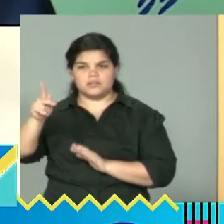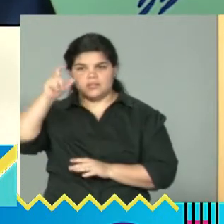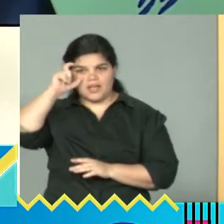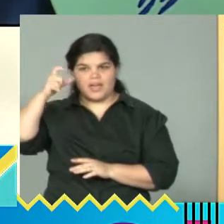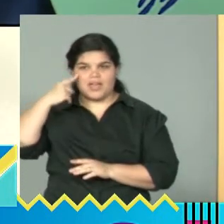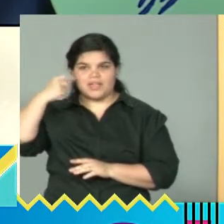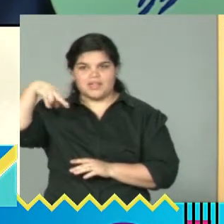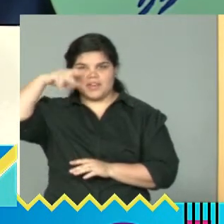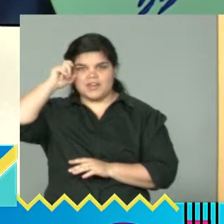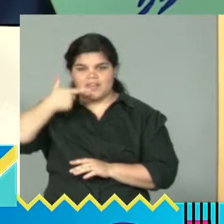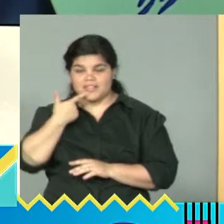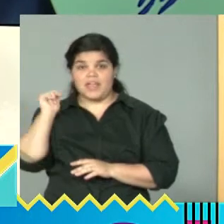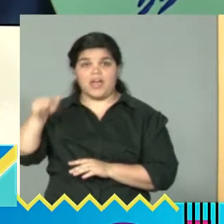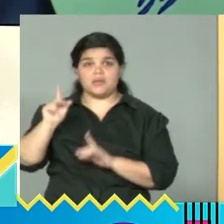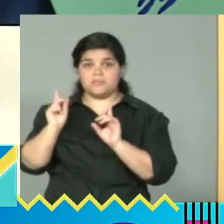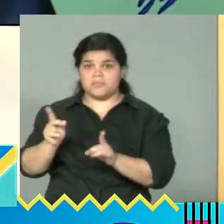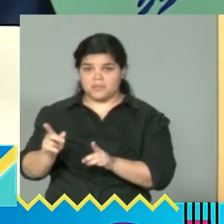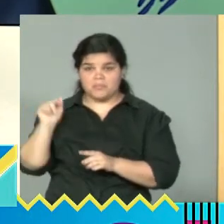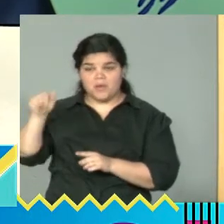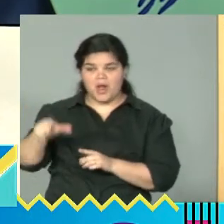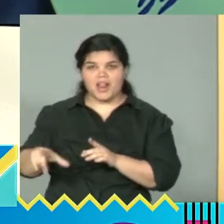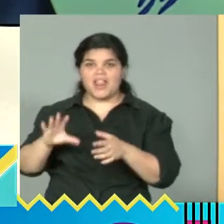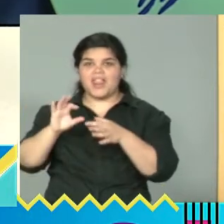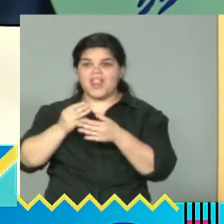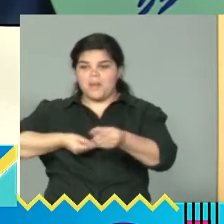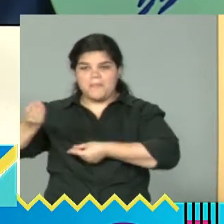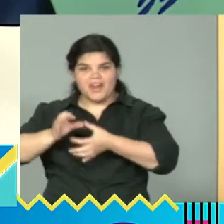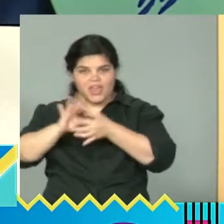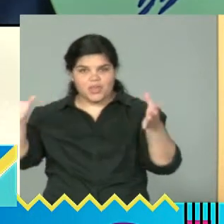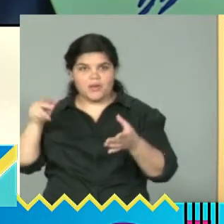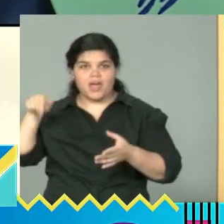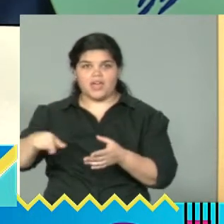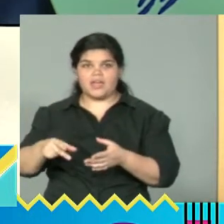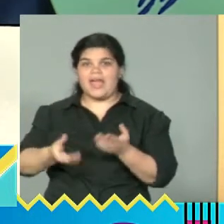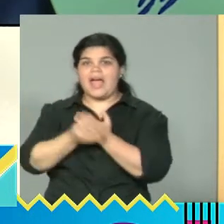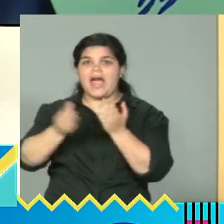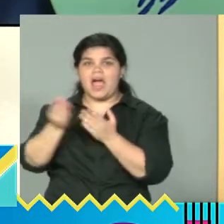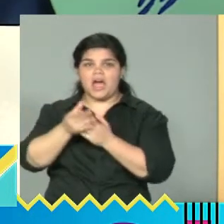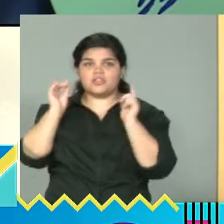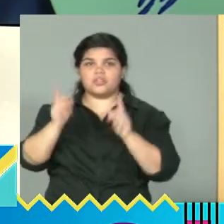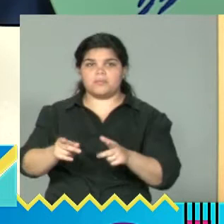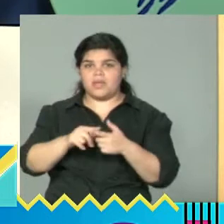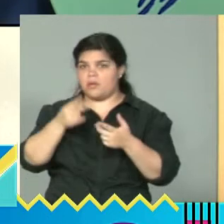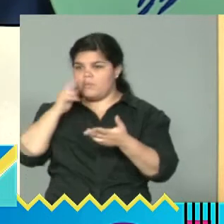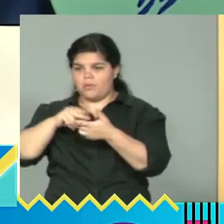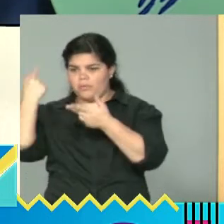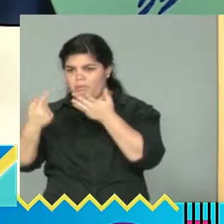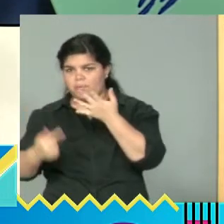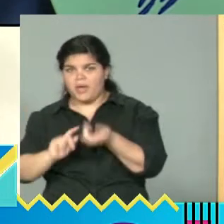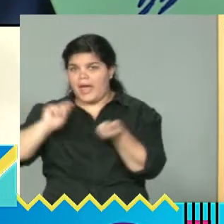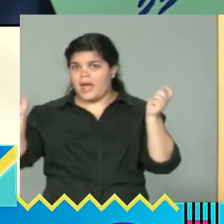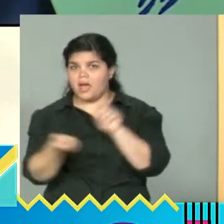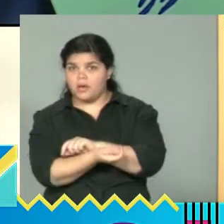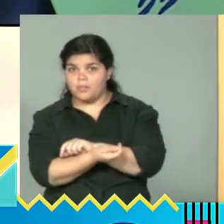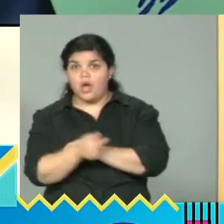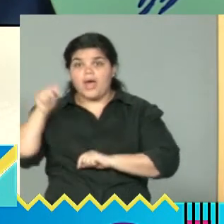nadie que esté a favor del libre mercado hubiera aumentado el gasto público, el déficit fiscal y la presión tributaria. Lo he hecho exactamente todo lo contrario. Ya con eso